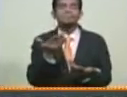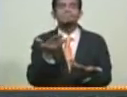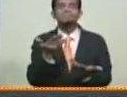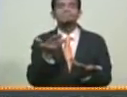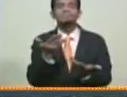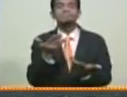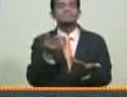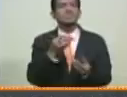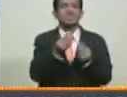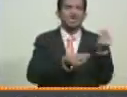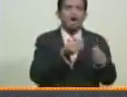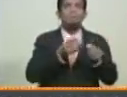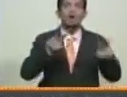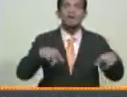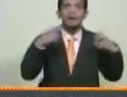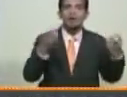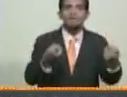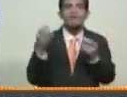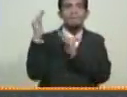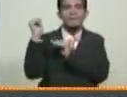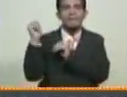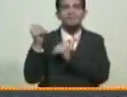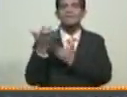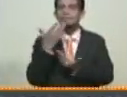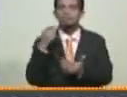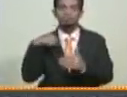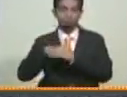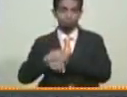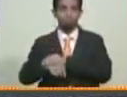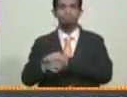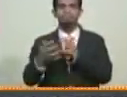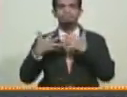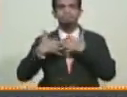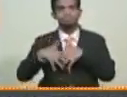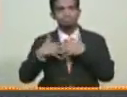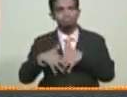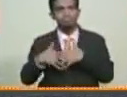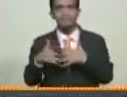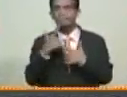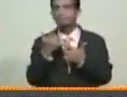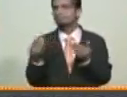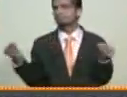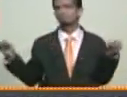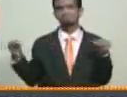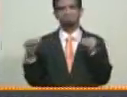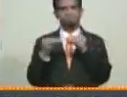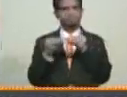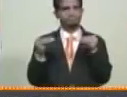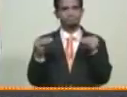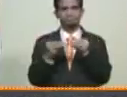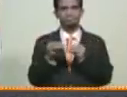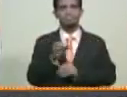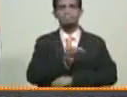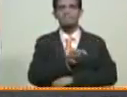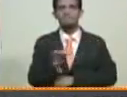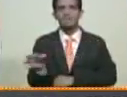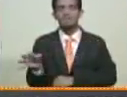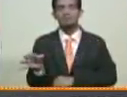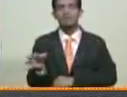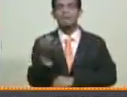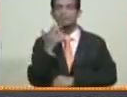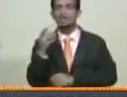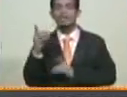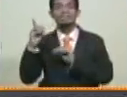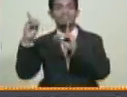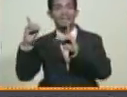si no participa activamente el Partido Socialista Unido de Venezuela. Y bien bueno, que coincide, mira, coincide el Congreso del Partido con la decisión